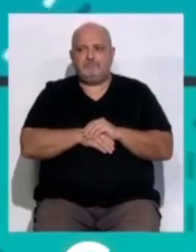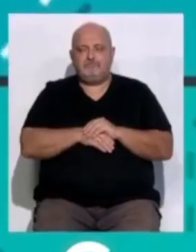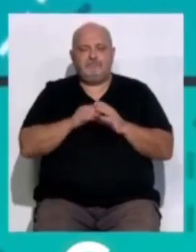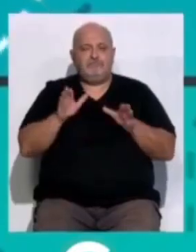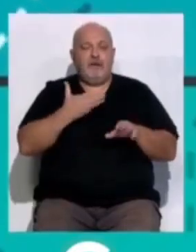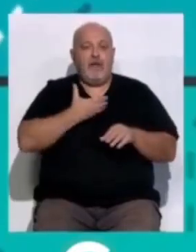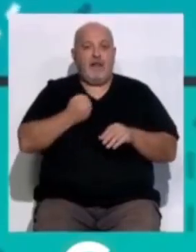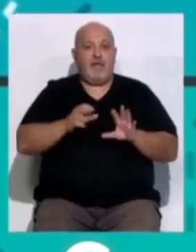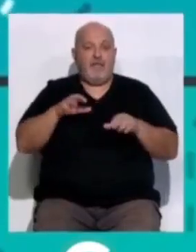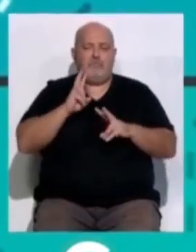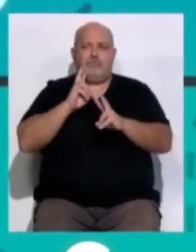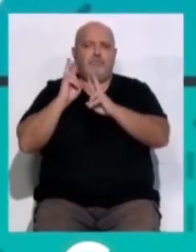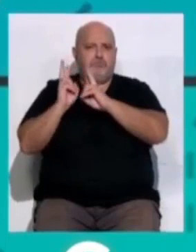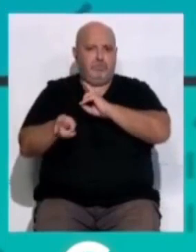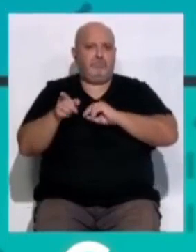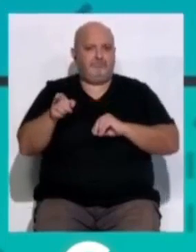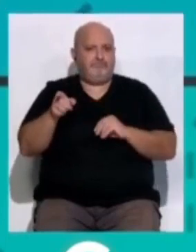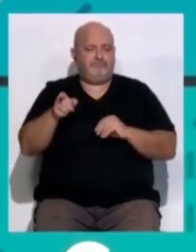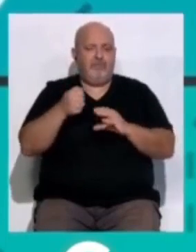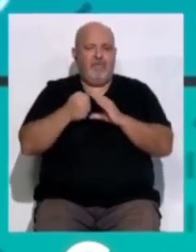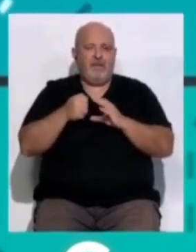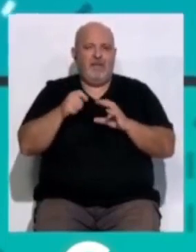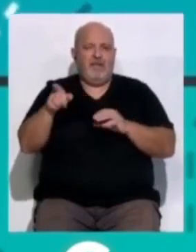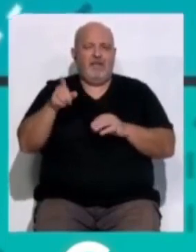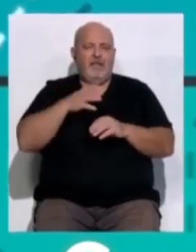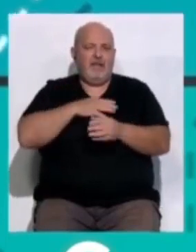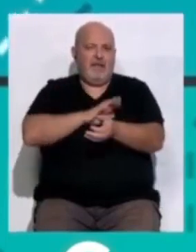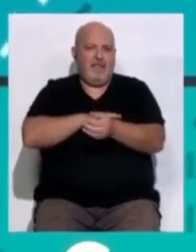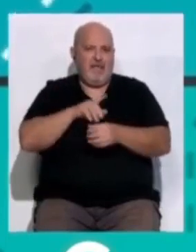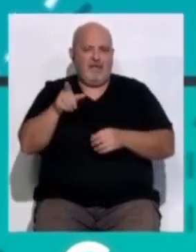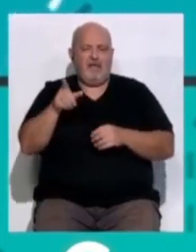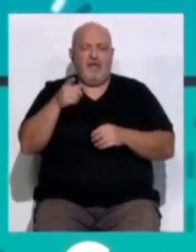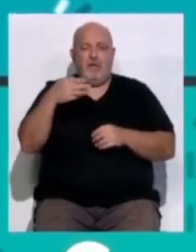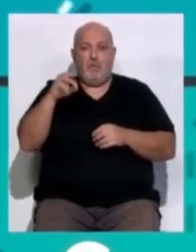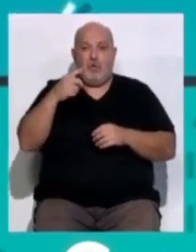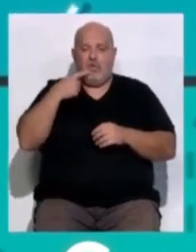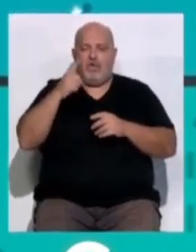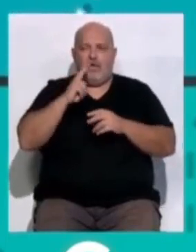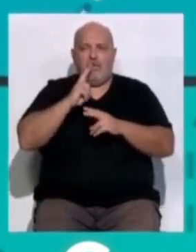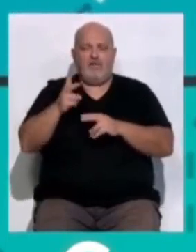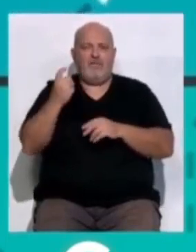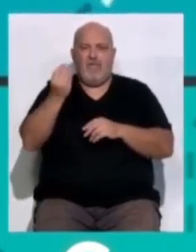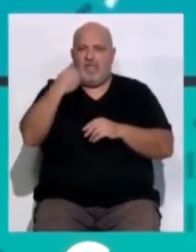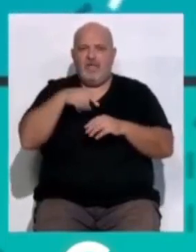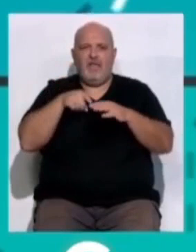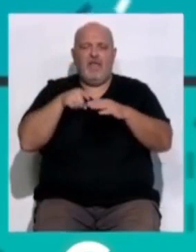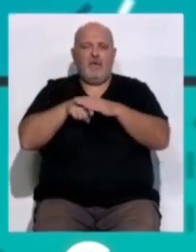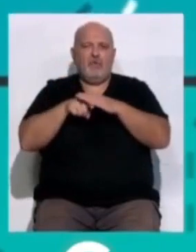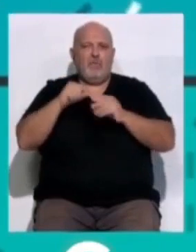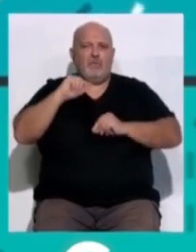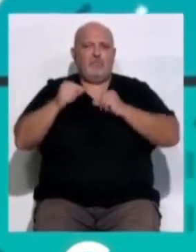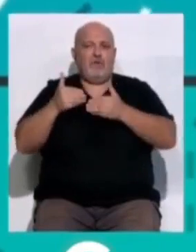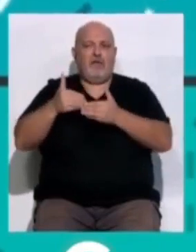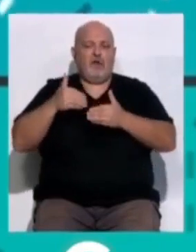El alcalde ha respondido a las críticas de Adelante Izquierda Gaditana en materia de vivienda. Bruno García ha recordado la falta de ejecución presupuestaria del